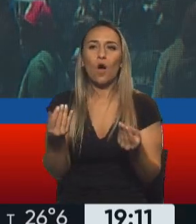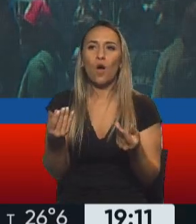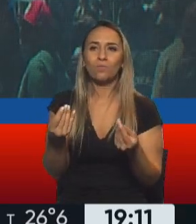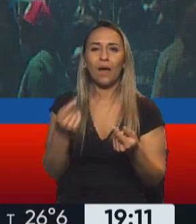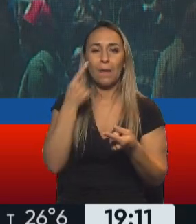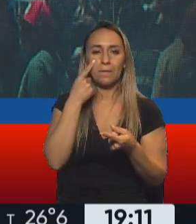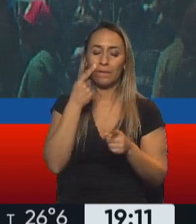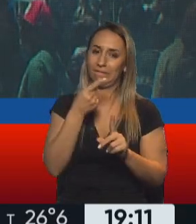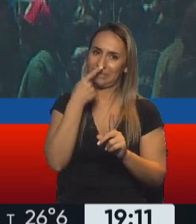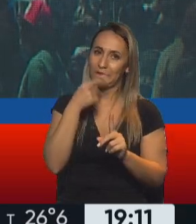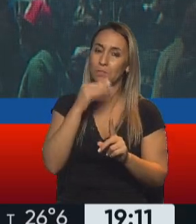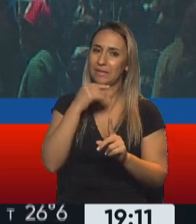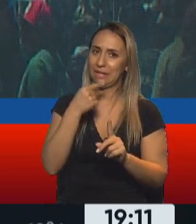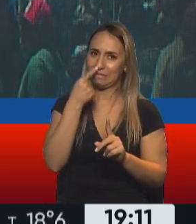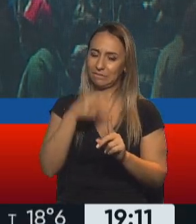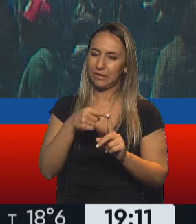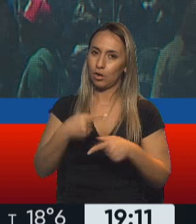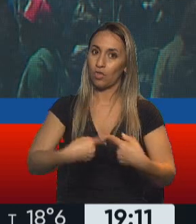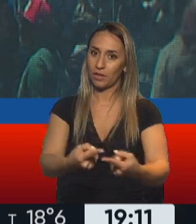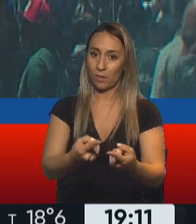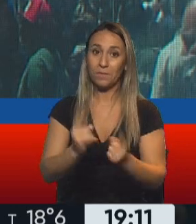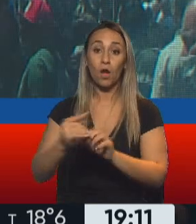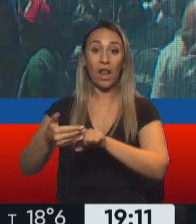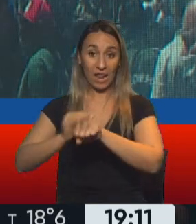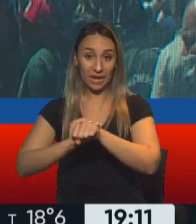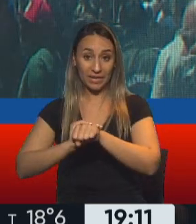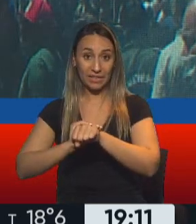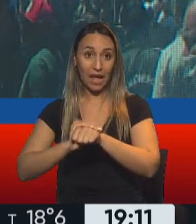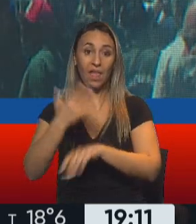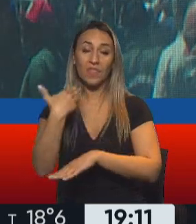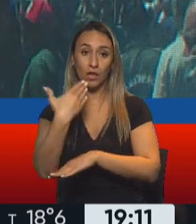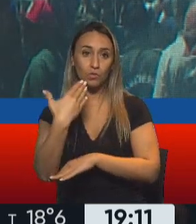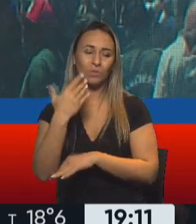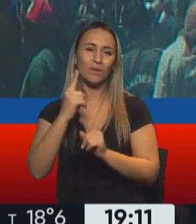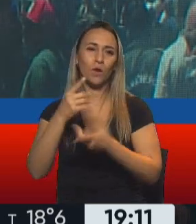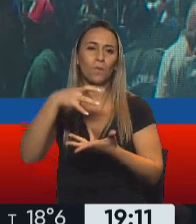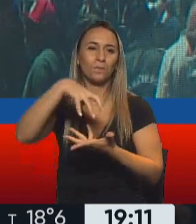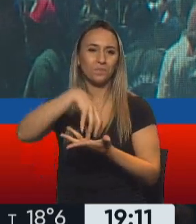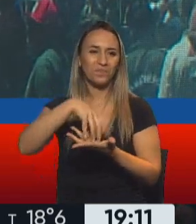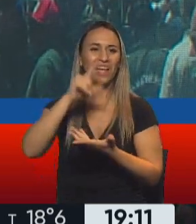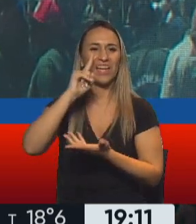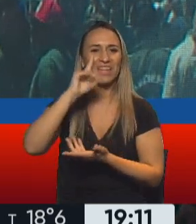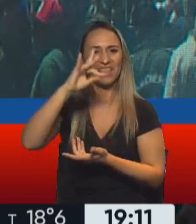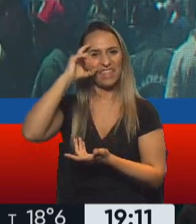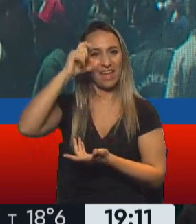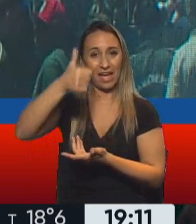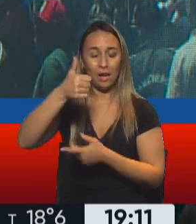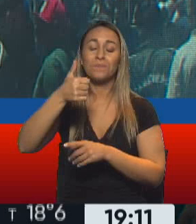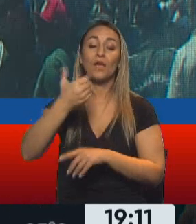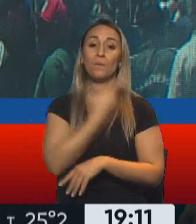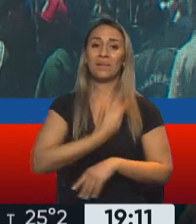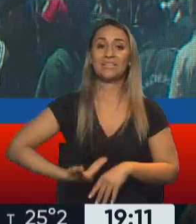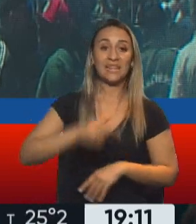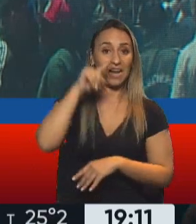continuidad. Fíjate que Rodríguez Larreta, en su discurso en el coloquio de IDEA, previo al que dio el presidente de la